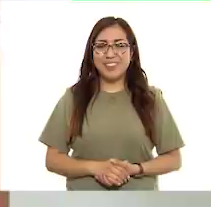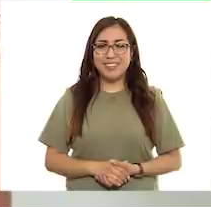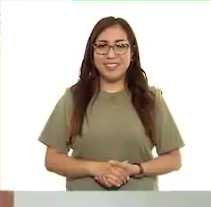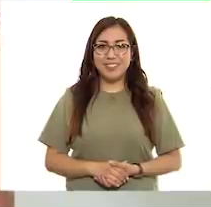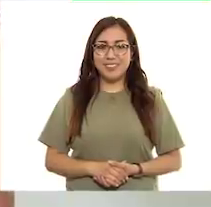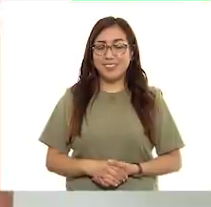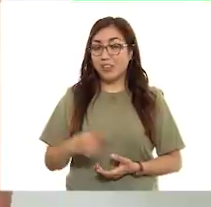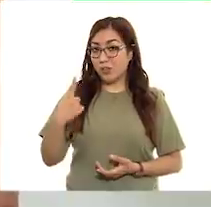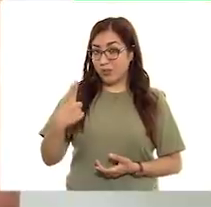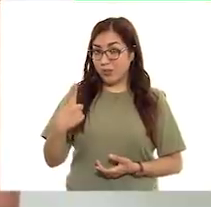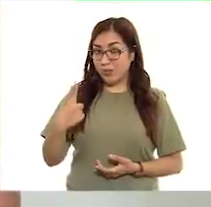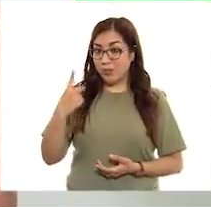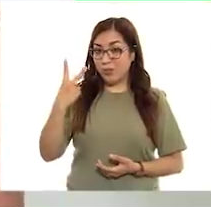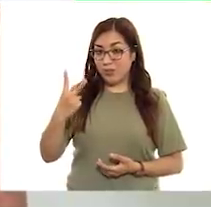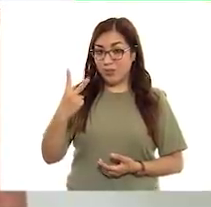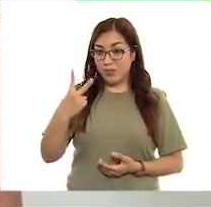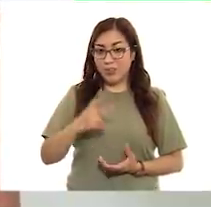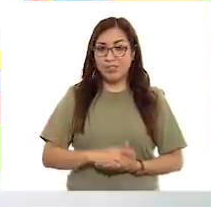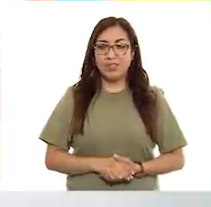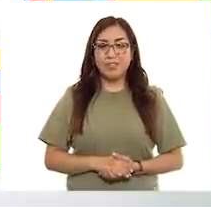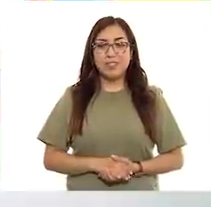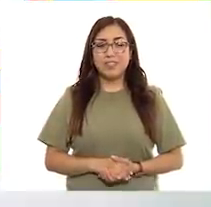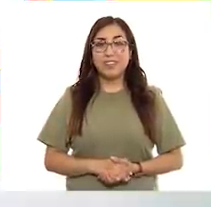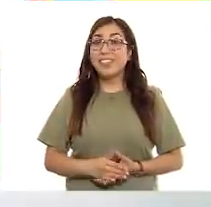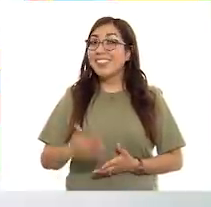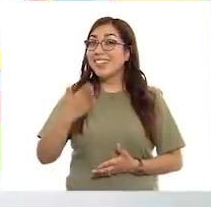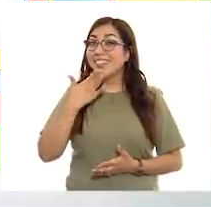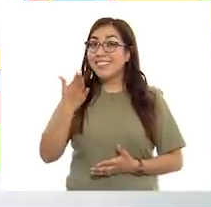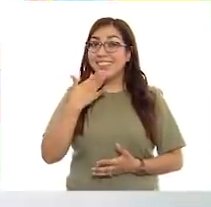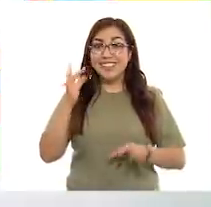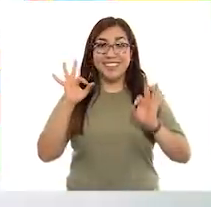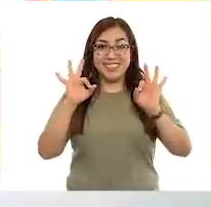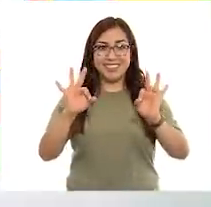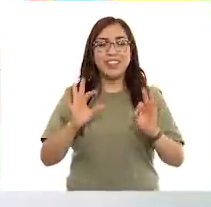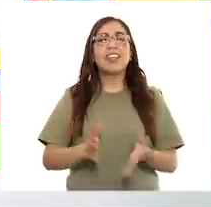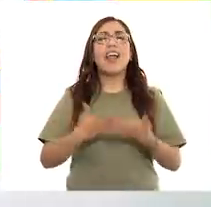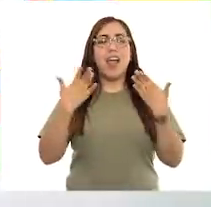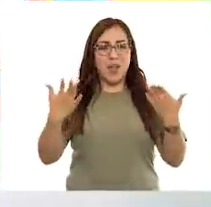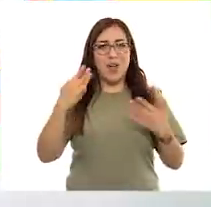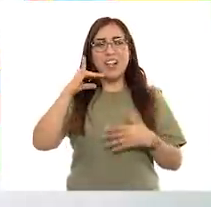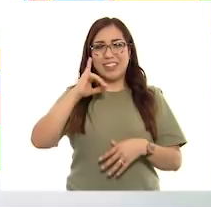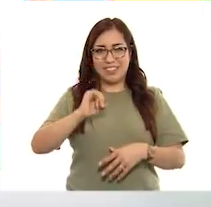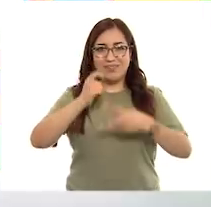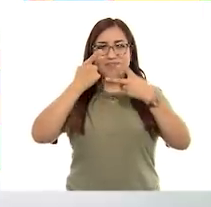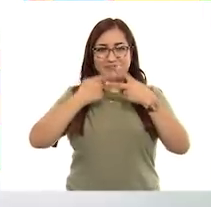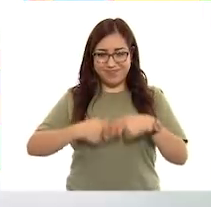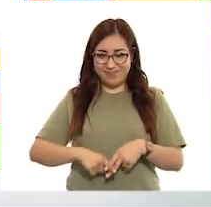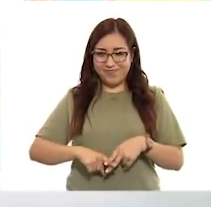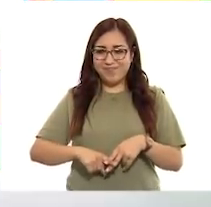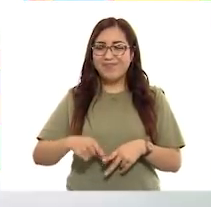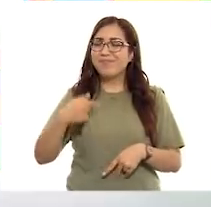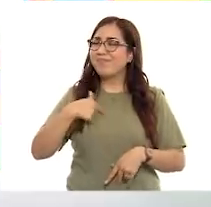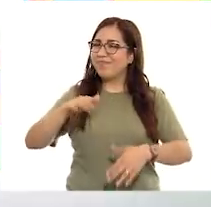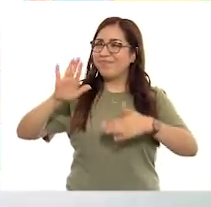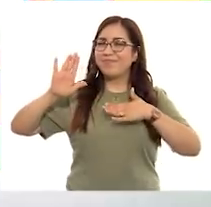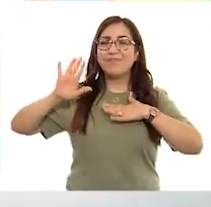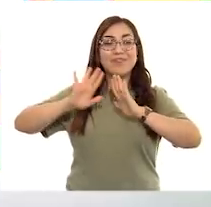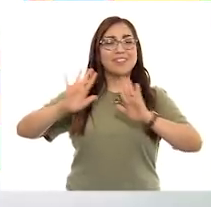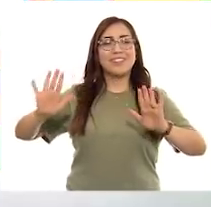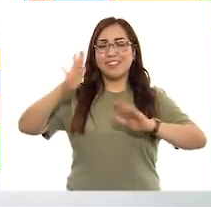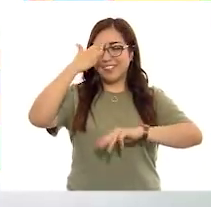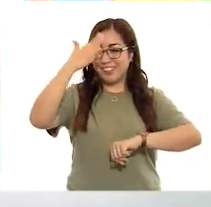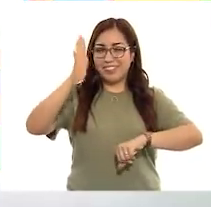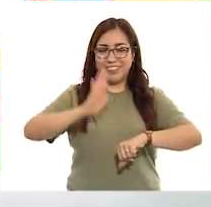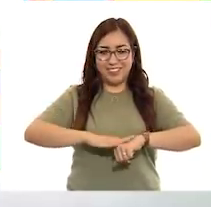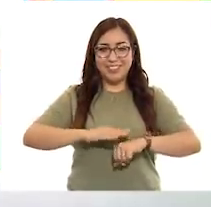una... dos. Muy bien, ahora sí podemos comenzar. Ahora sí me va a salir bien, te lo juro. Ya entendí, ya